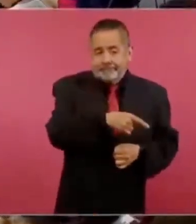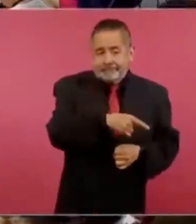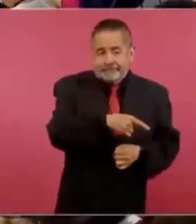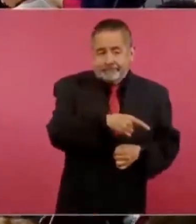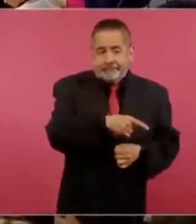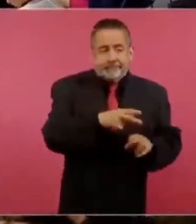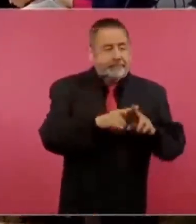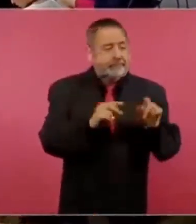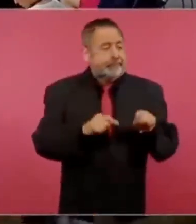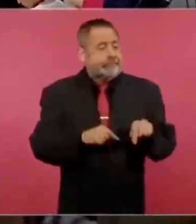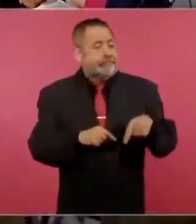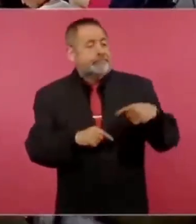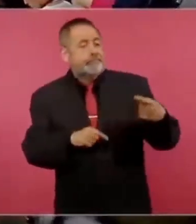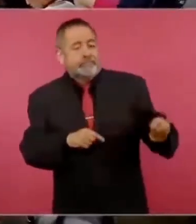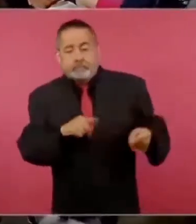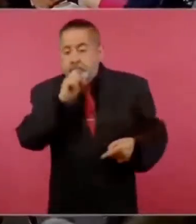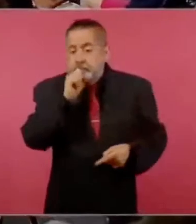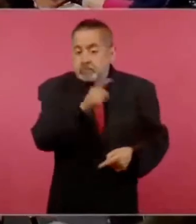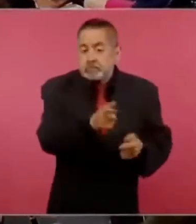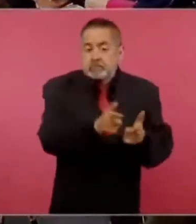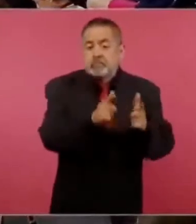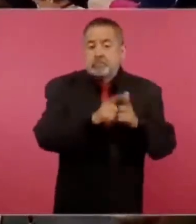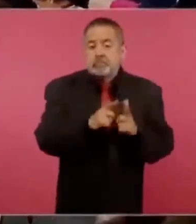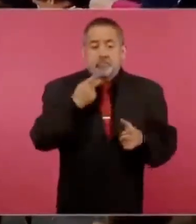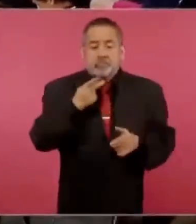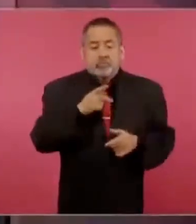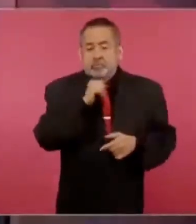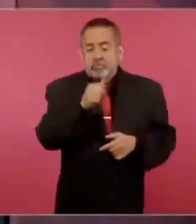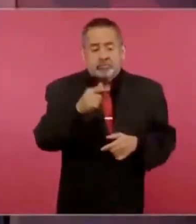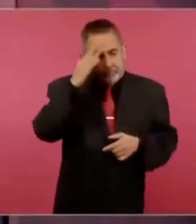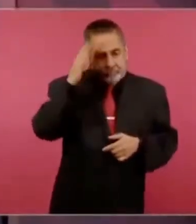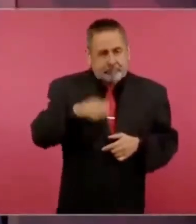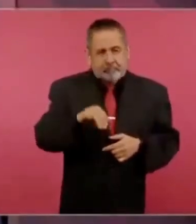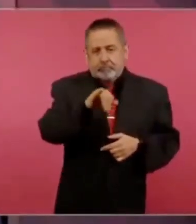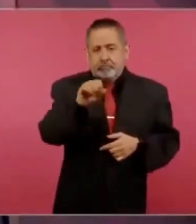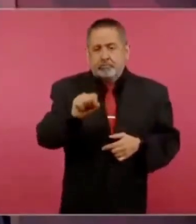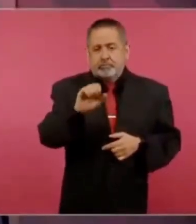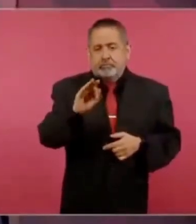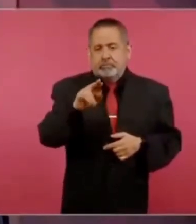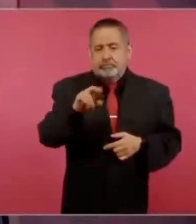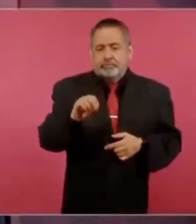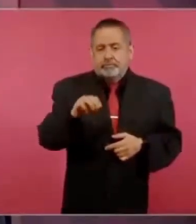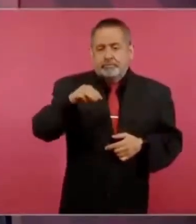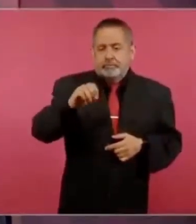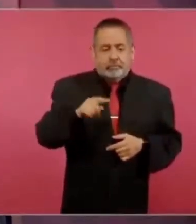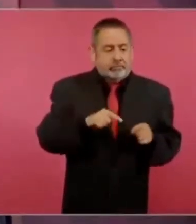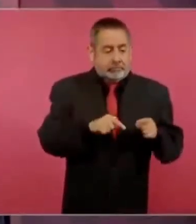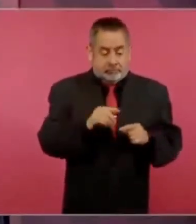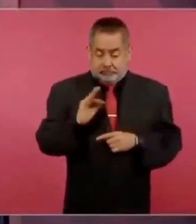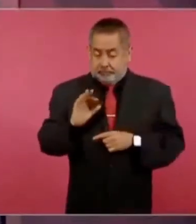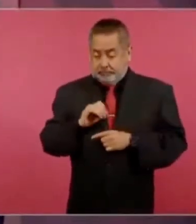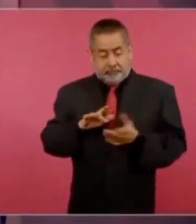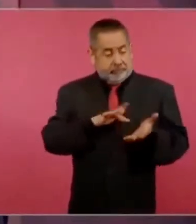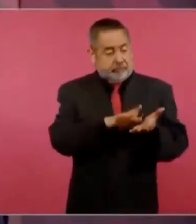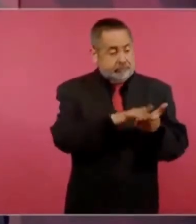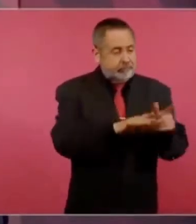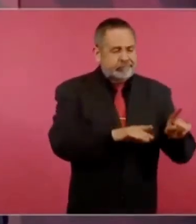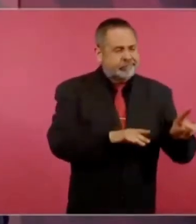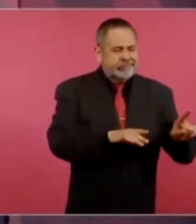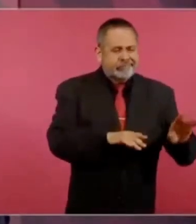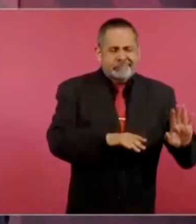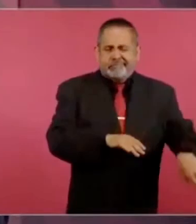ni siquiera por la candidata de su partido, que era la señora Josefina Vázquez Mota. Llamó a